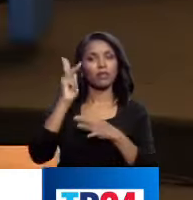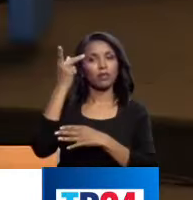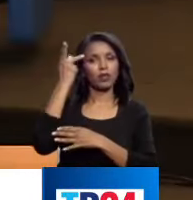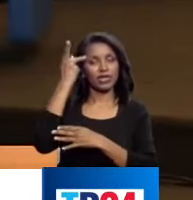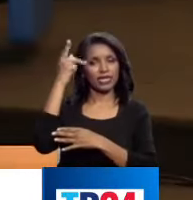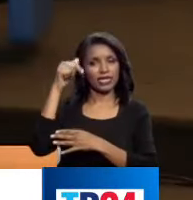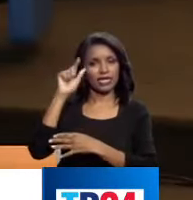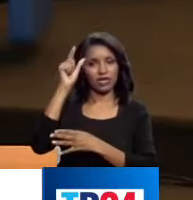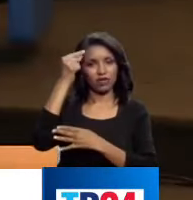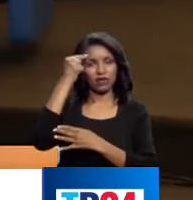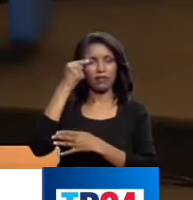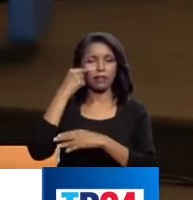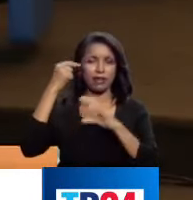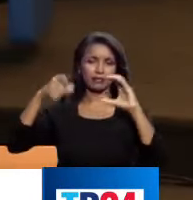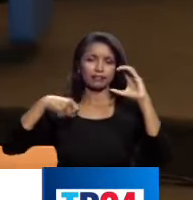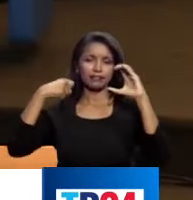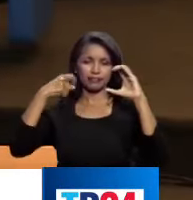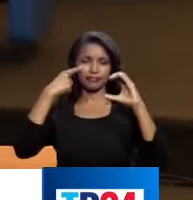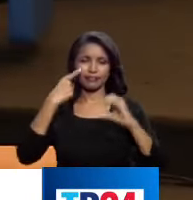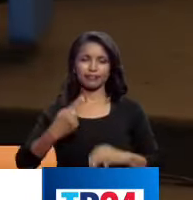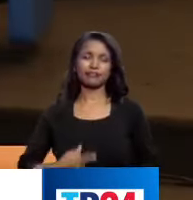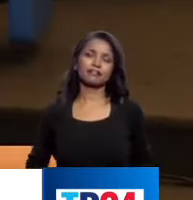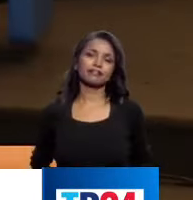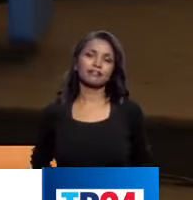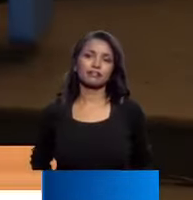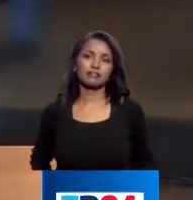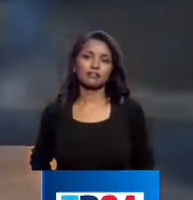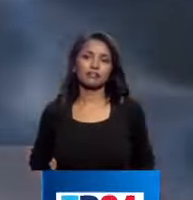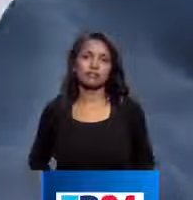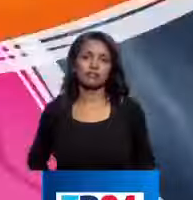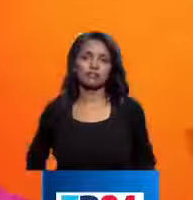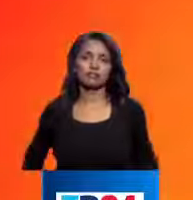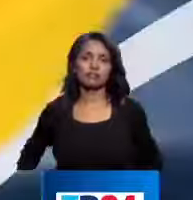Estado. Veamos un video con el primer eje temático.